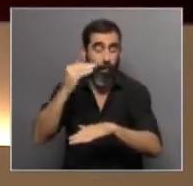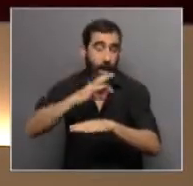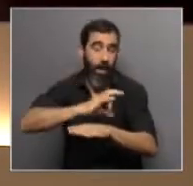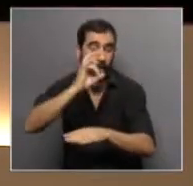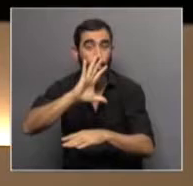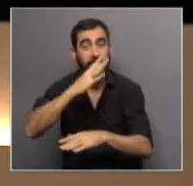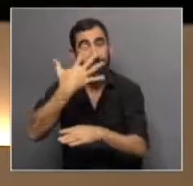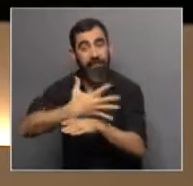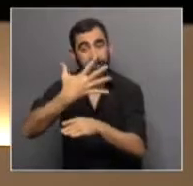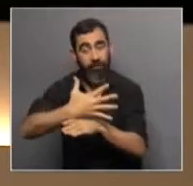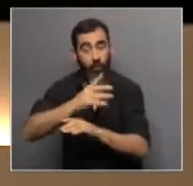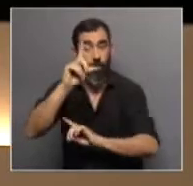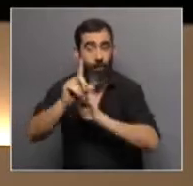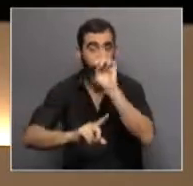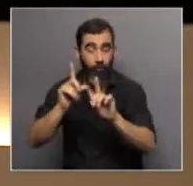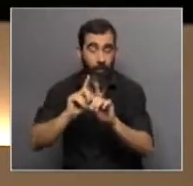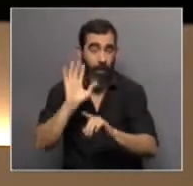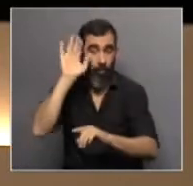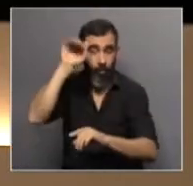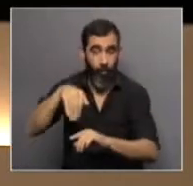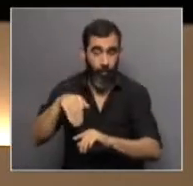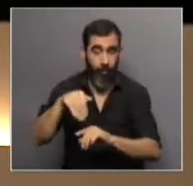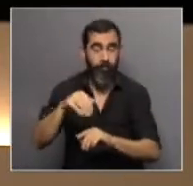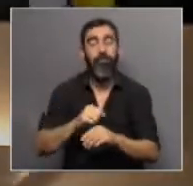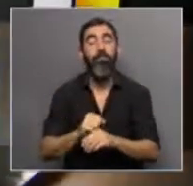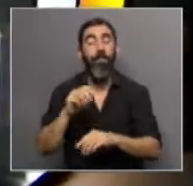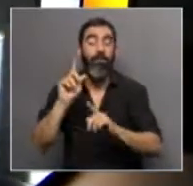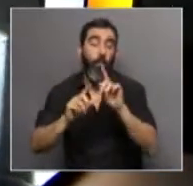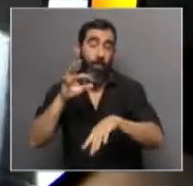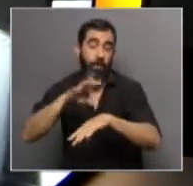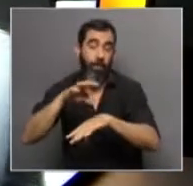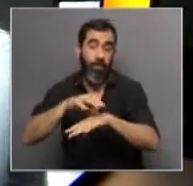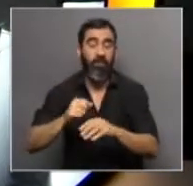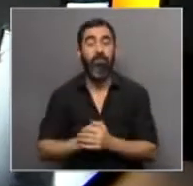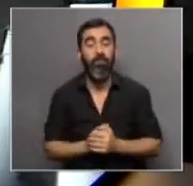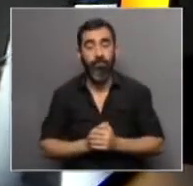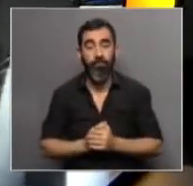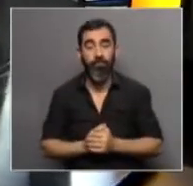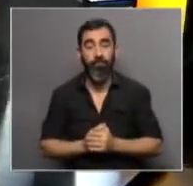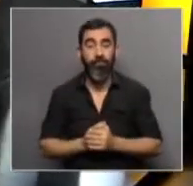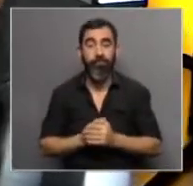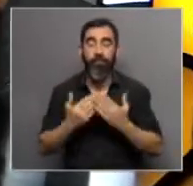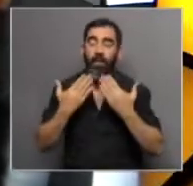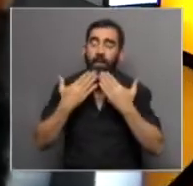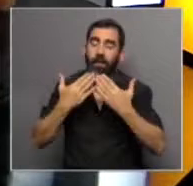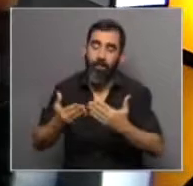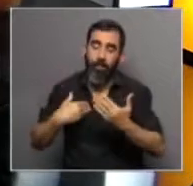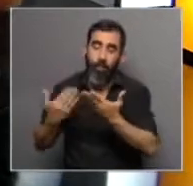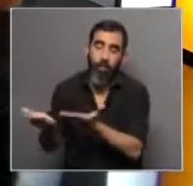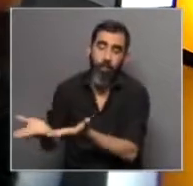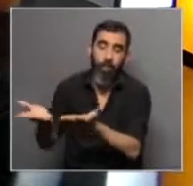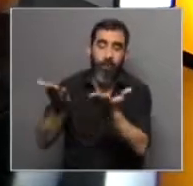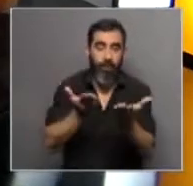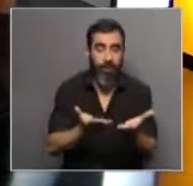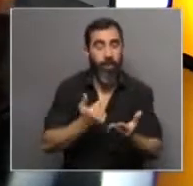de Facultad de Medicina de la Universidad de la República. Sonia, bienvenida, gracias por acompañarnos. Buenas noches. Muchas gracias por la invitación.